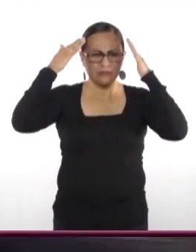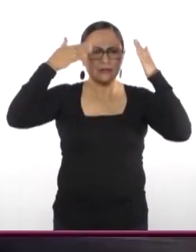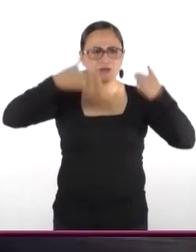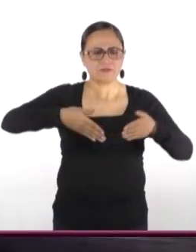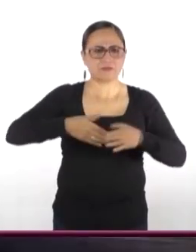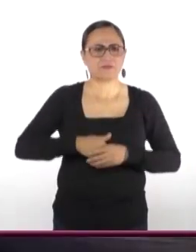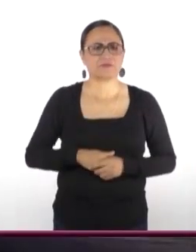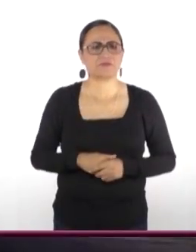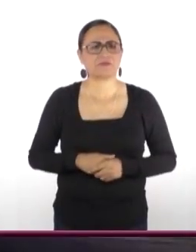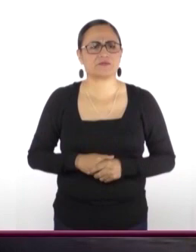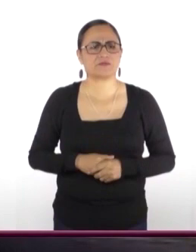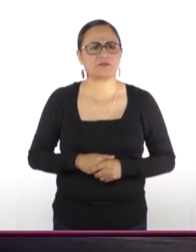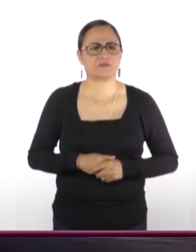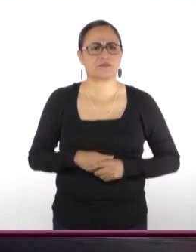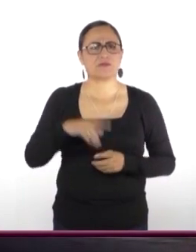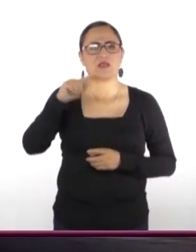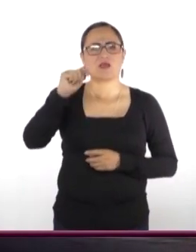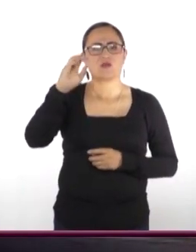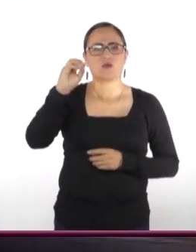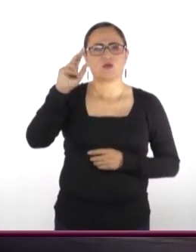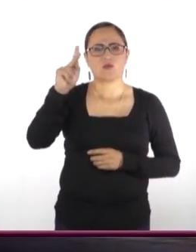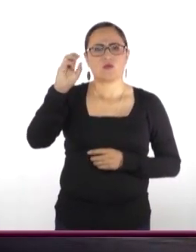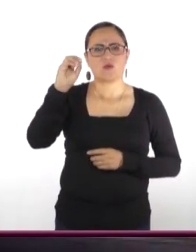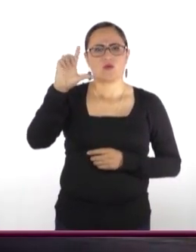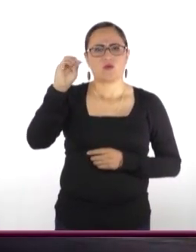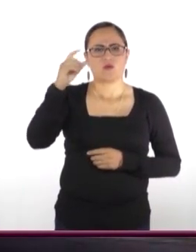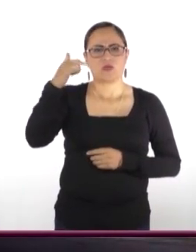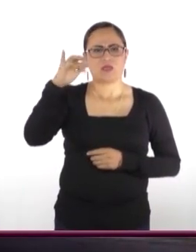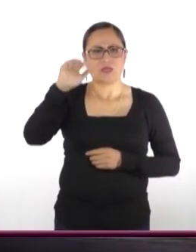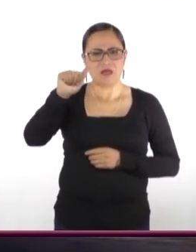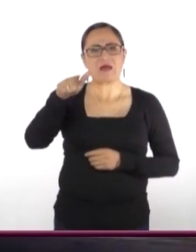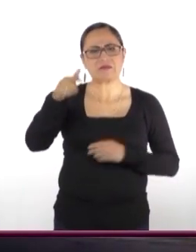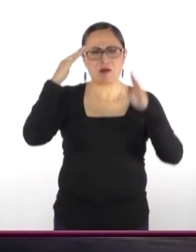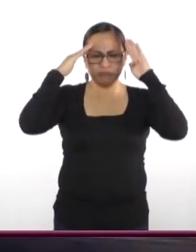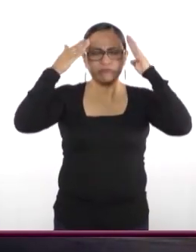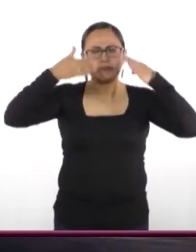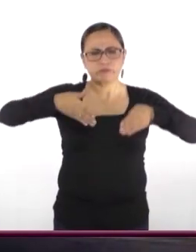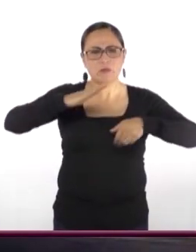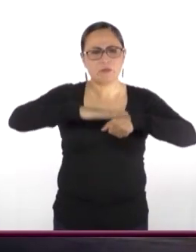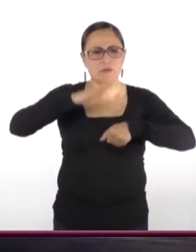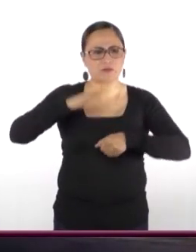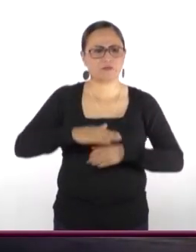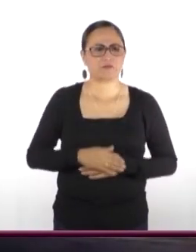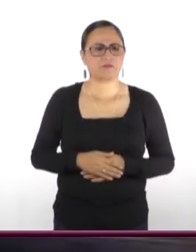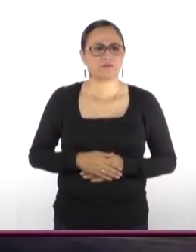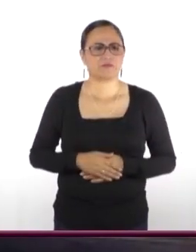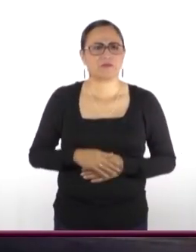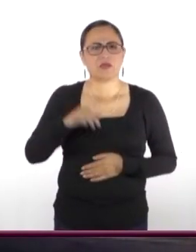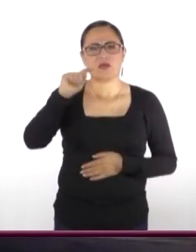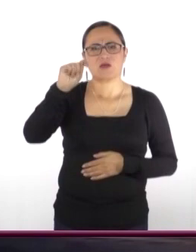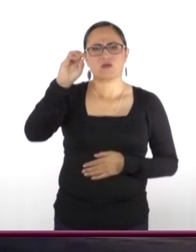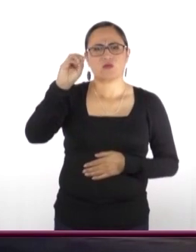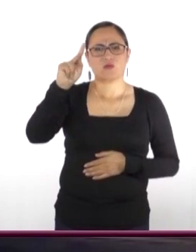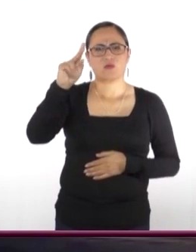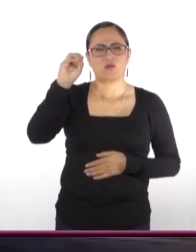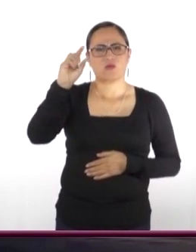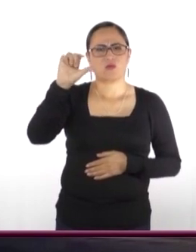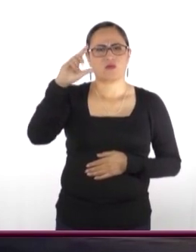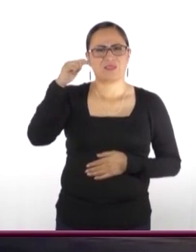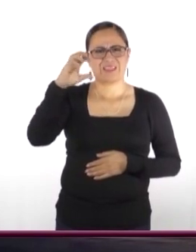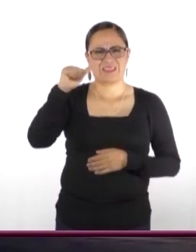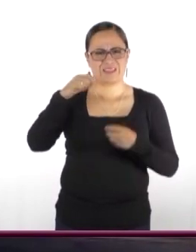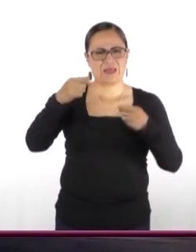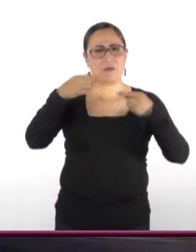Yo trabajo en una de matemáticas puras que se llama topología algebraica, principalmente.